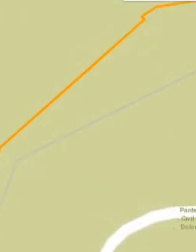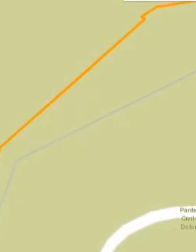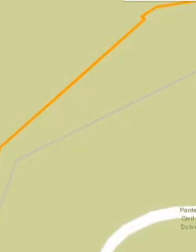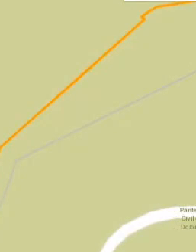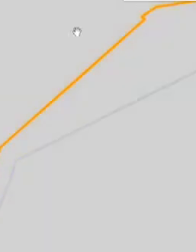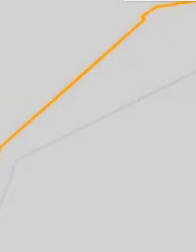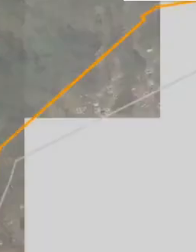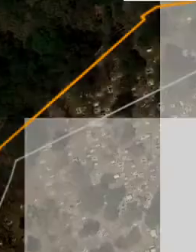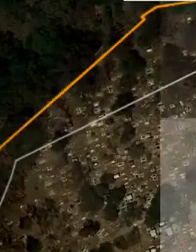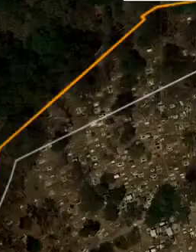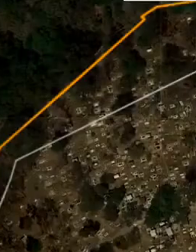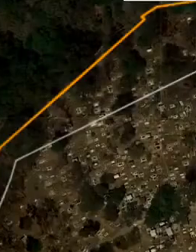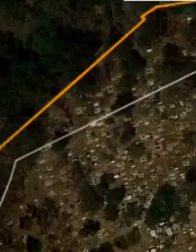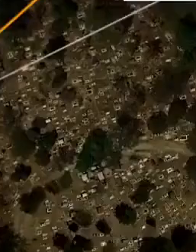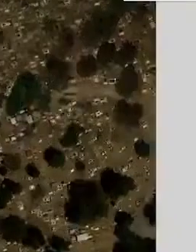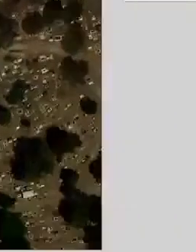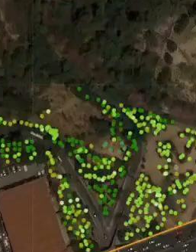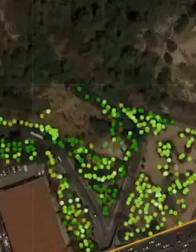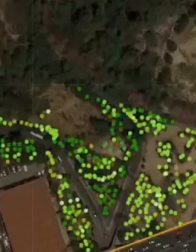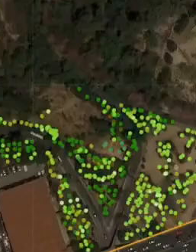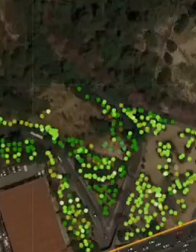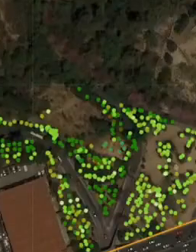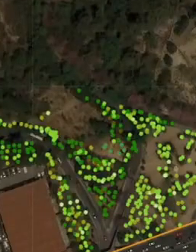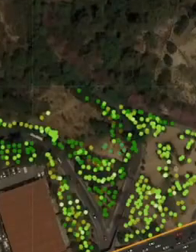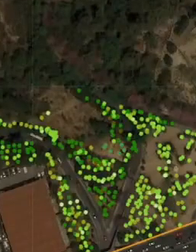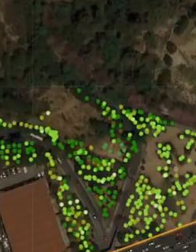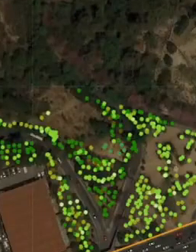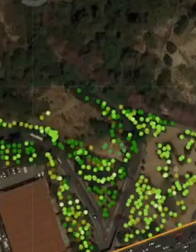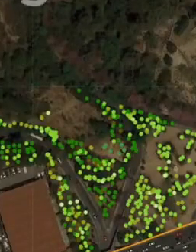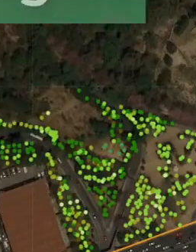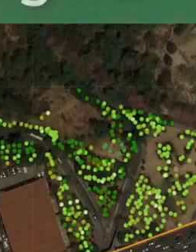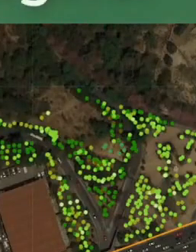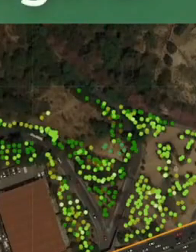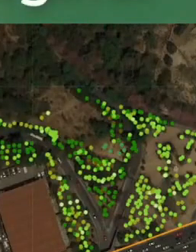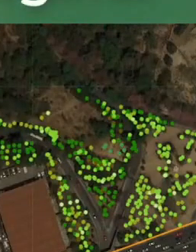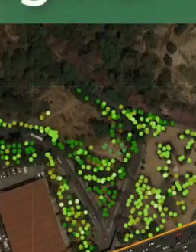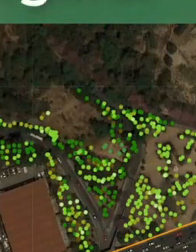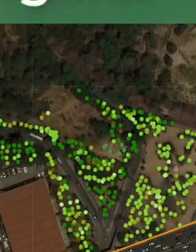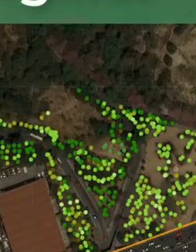y transporte, entre otros. Ingresa a